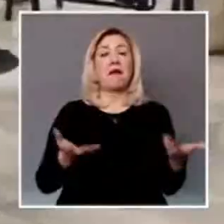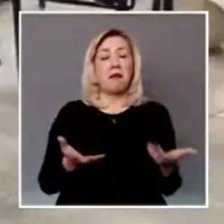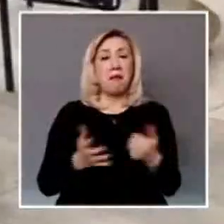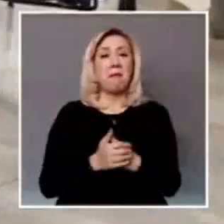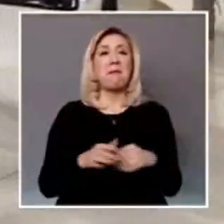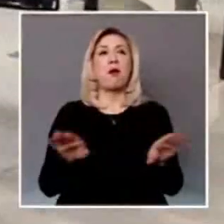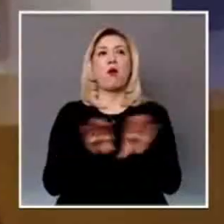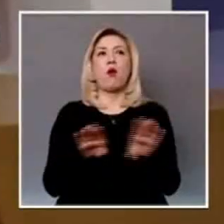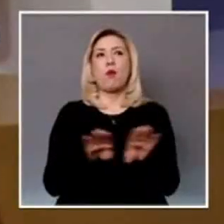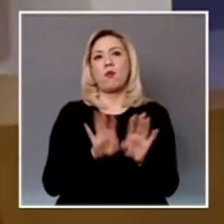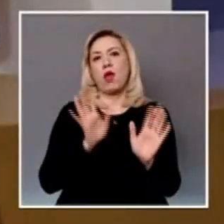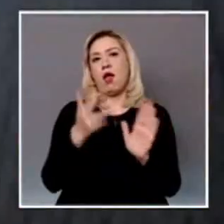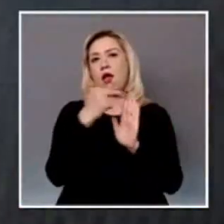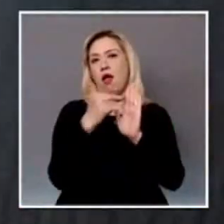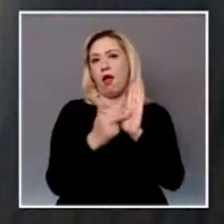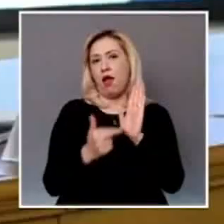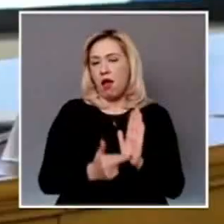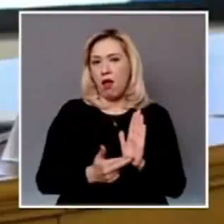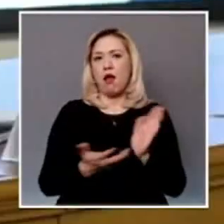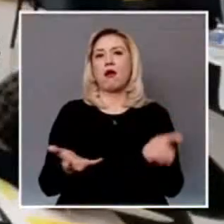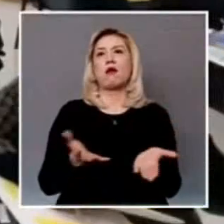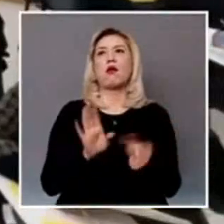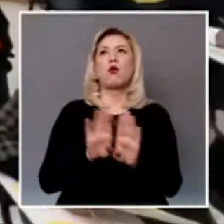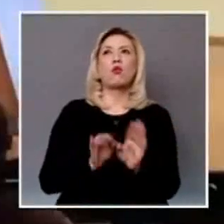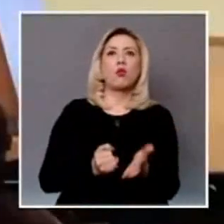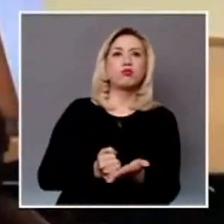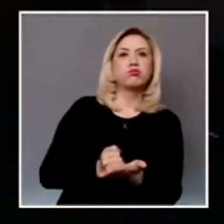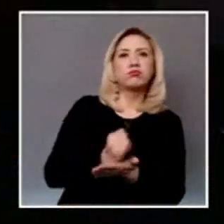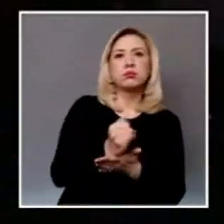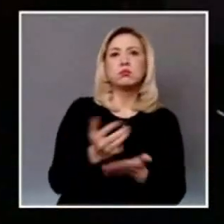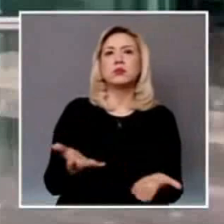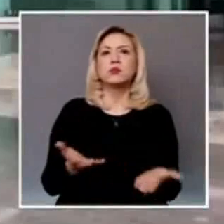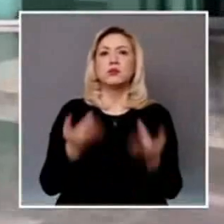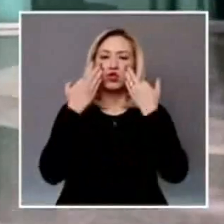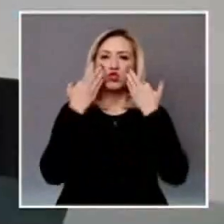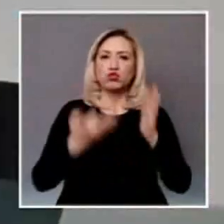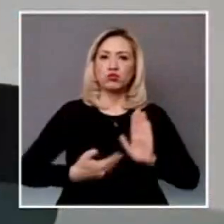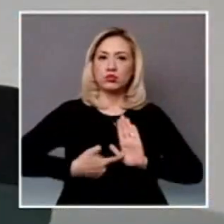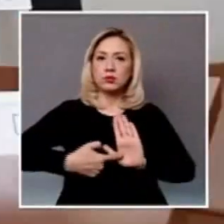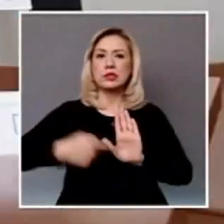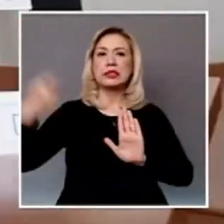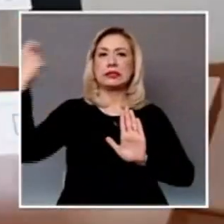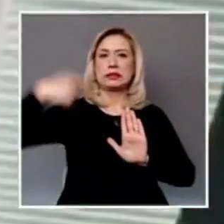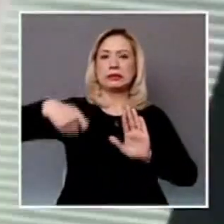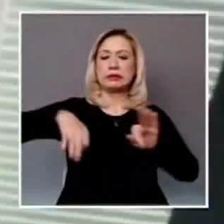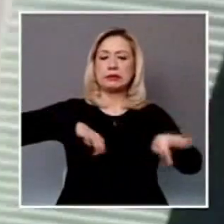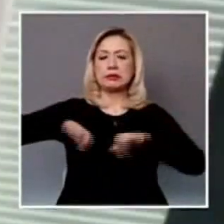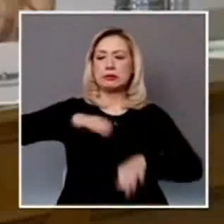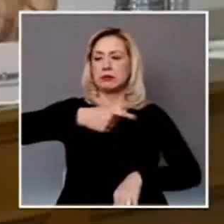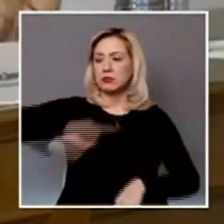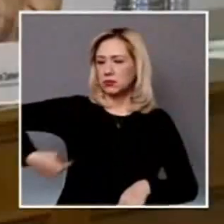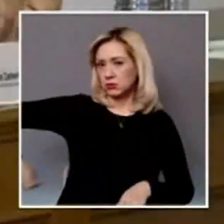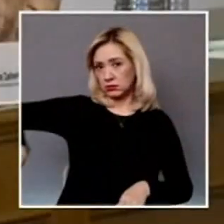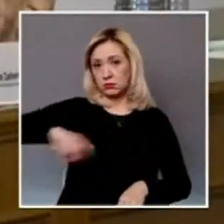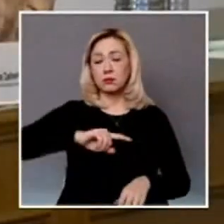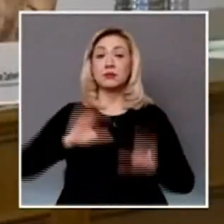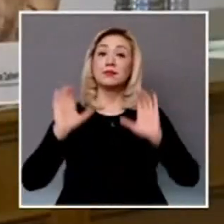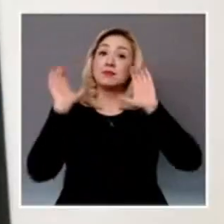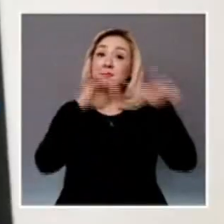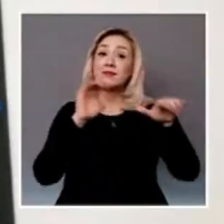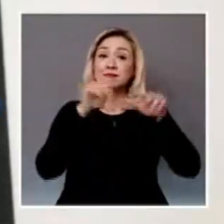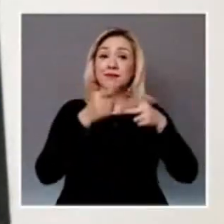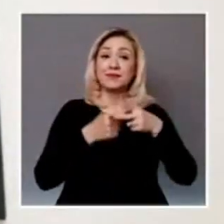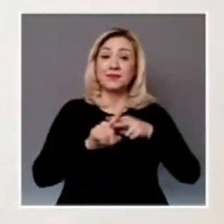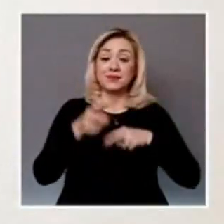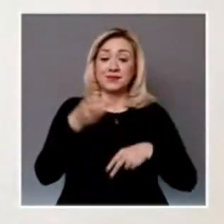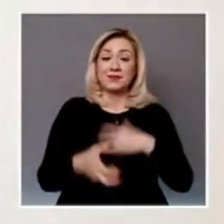judiciales, la toma de decisiones, la transparencia y la rendición de cuentas. Las inscripciones comienzan este 15 de